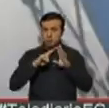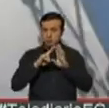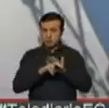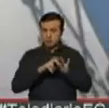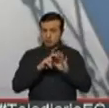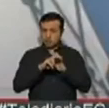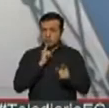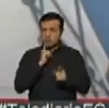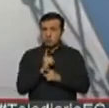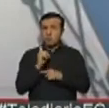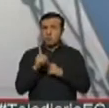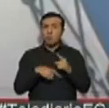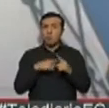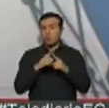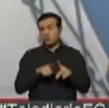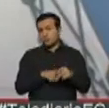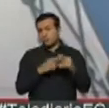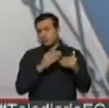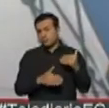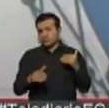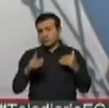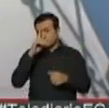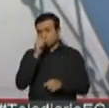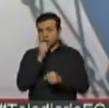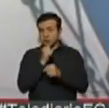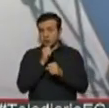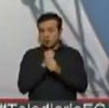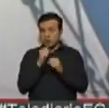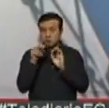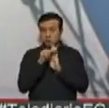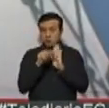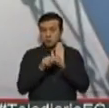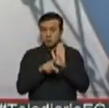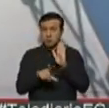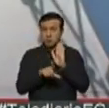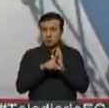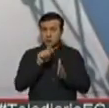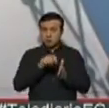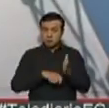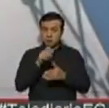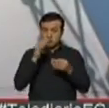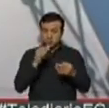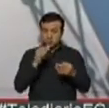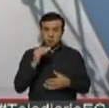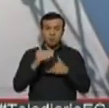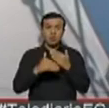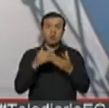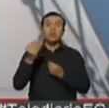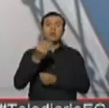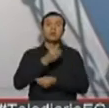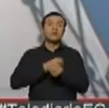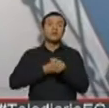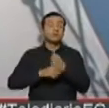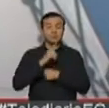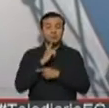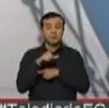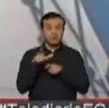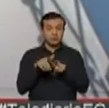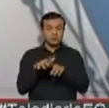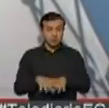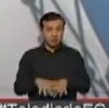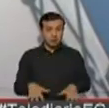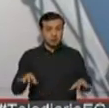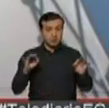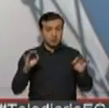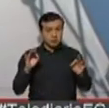Entonces, ¿cuándo va a empezar también el trabajo de regularización de estos procesos o las inversiones que puedan darse en esta zona que